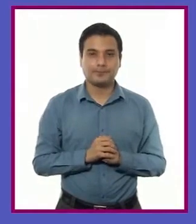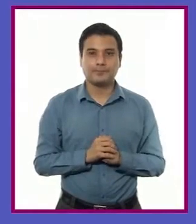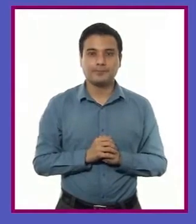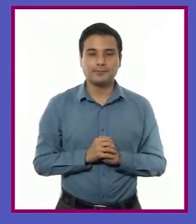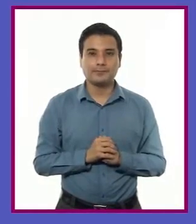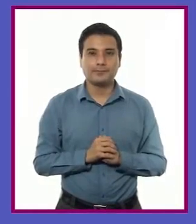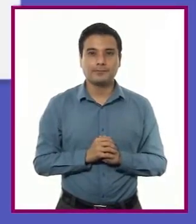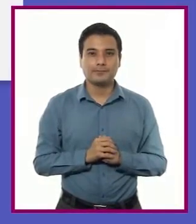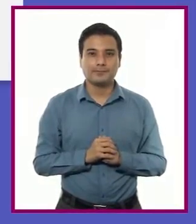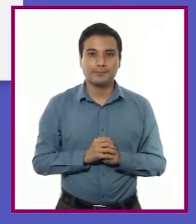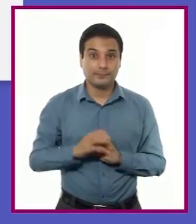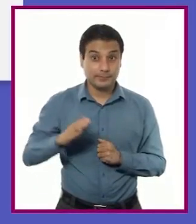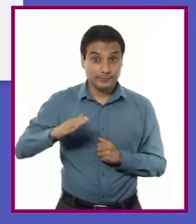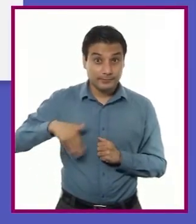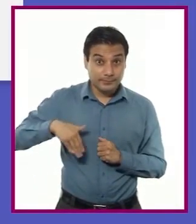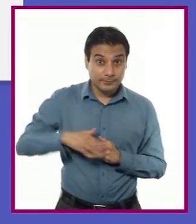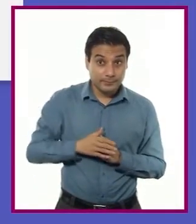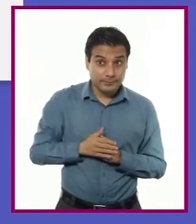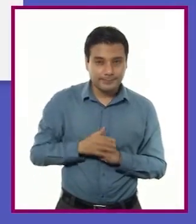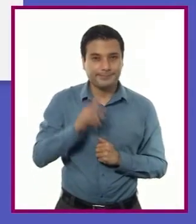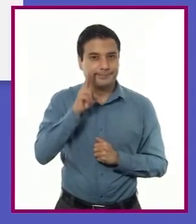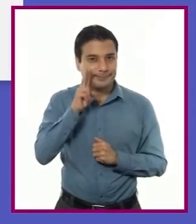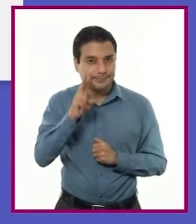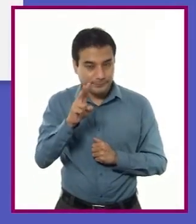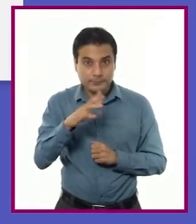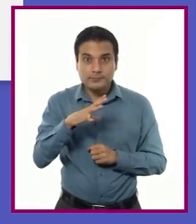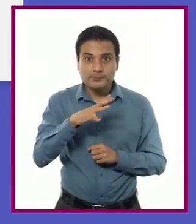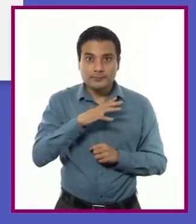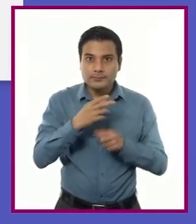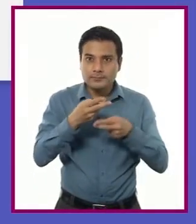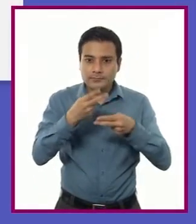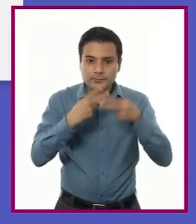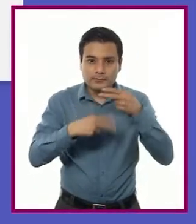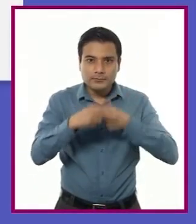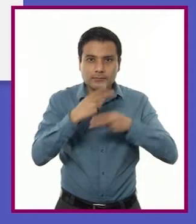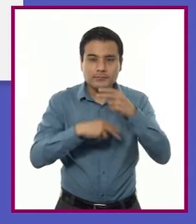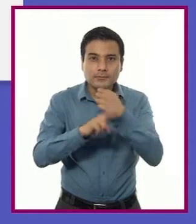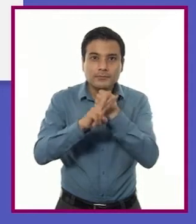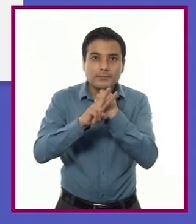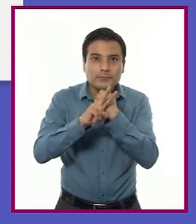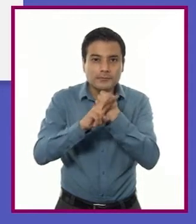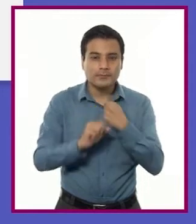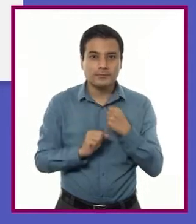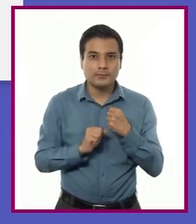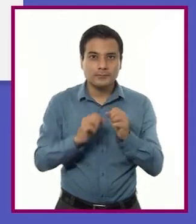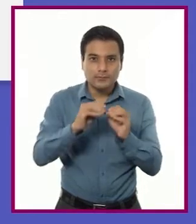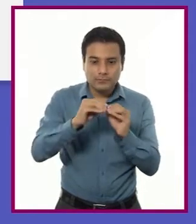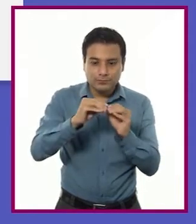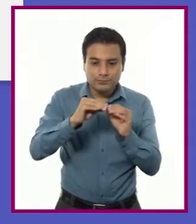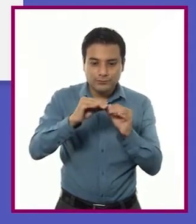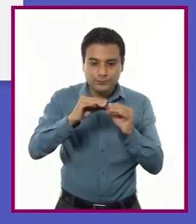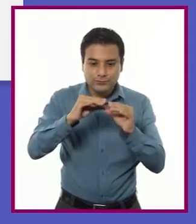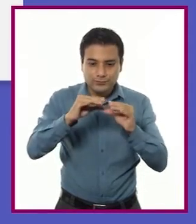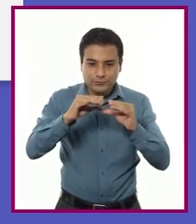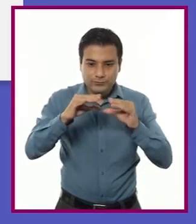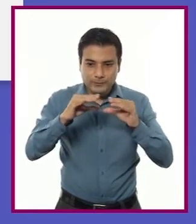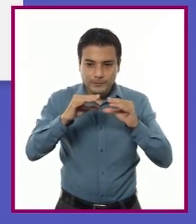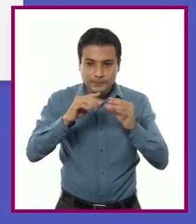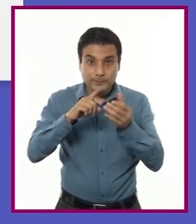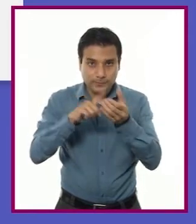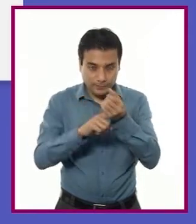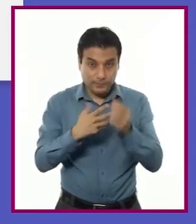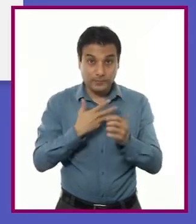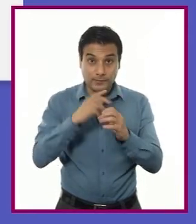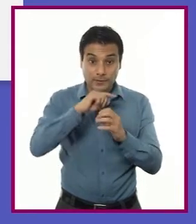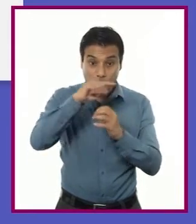Con lo anterior observamos la formación de cristales, pero ahora no estarán formados por átomos con cargas positivas